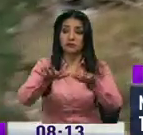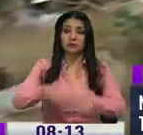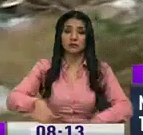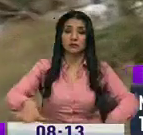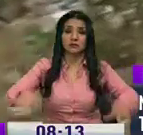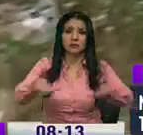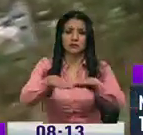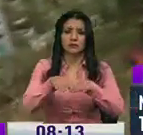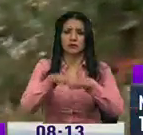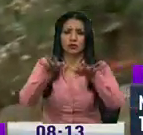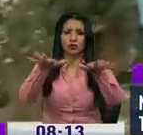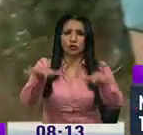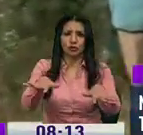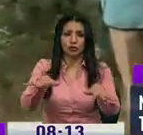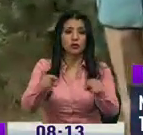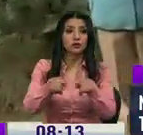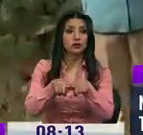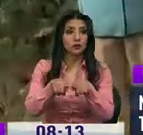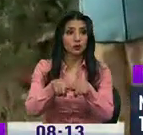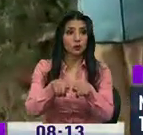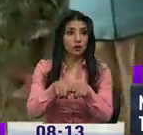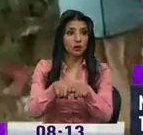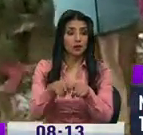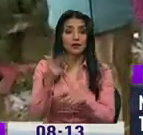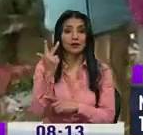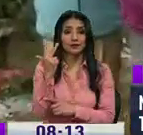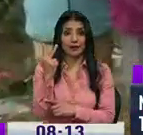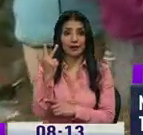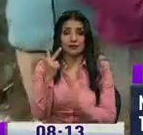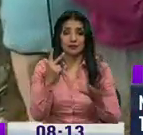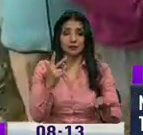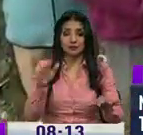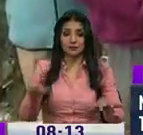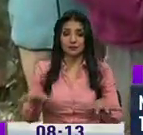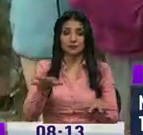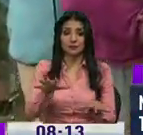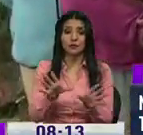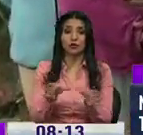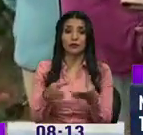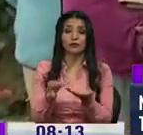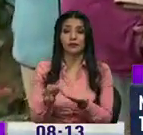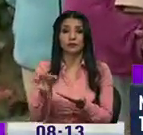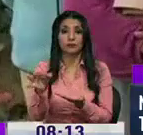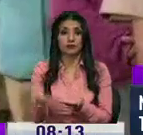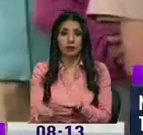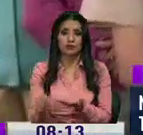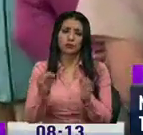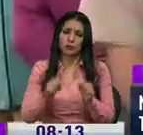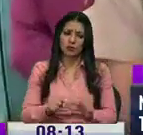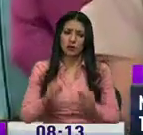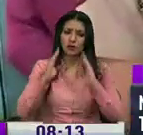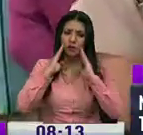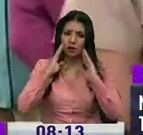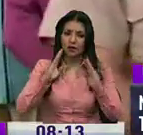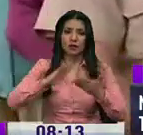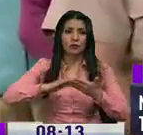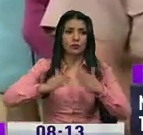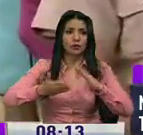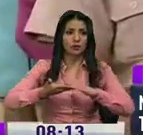territorio y de igual forma tenemos habilitadas 3 bases aquí en el sector del Comité del Pueblo para poder atender a la